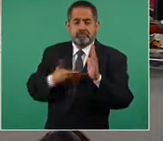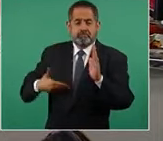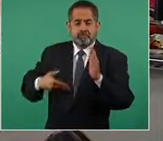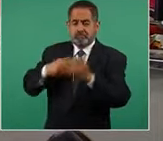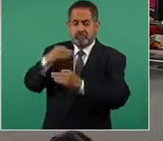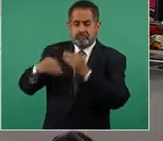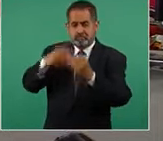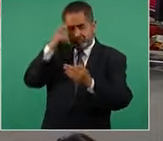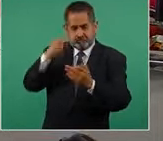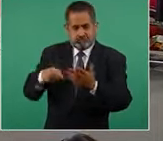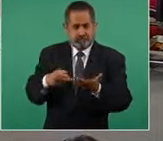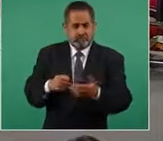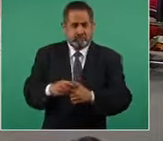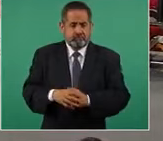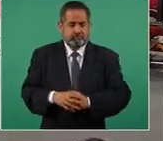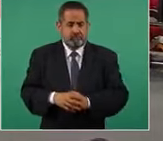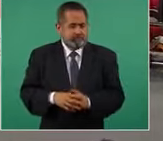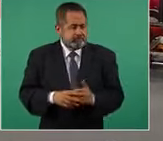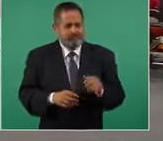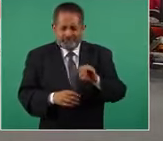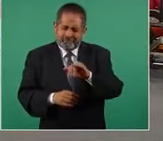los mexicanos. Sí, sí, sí.